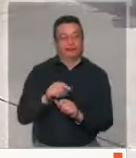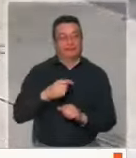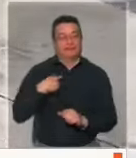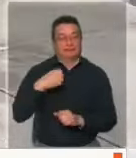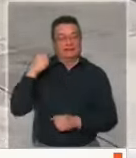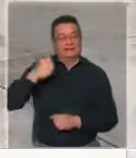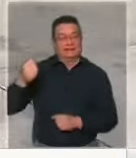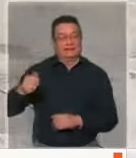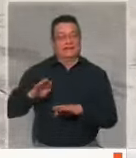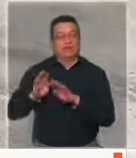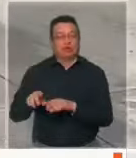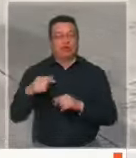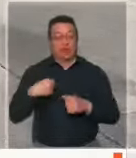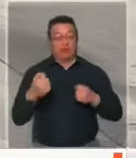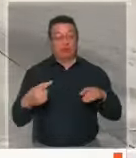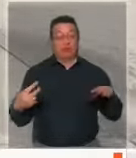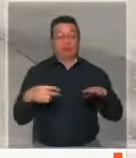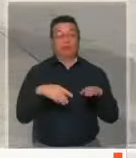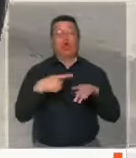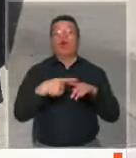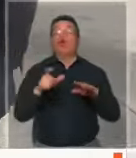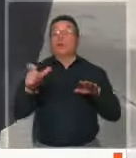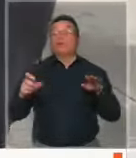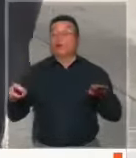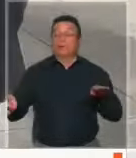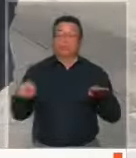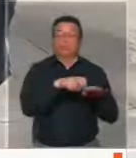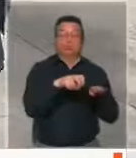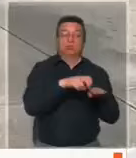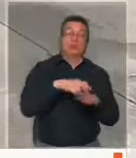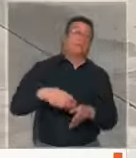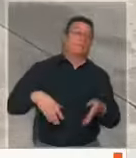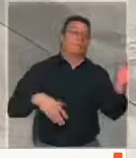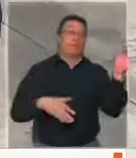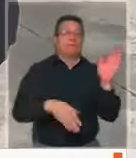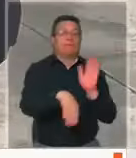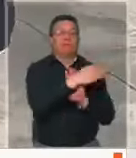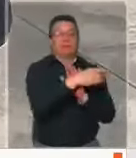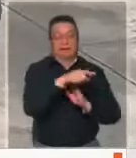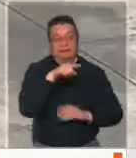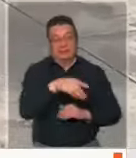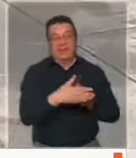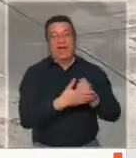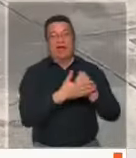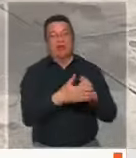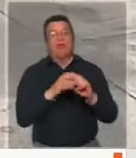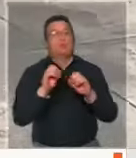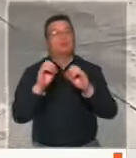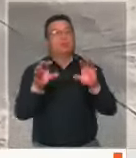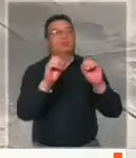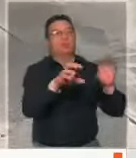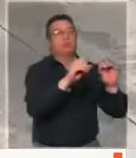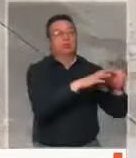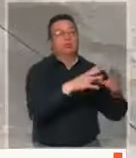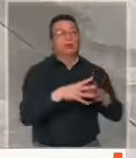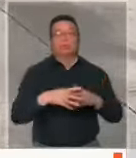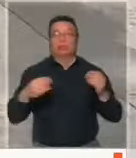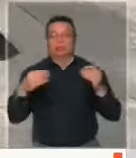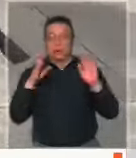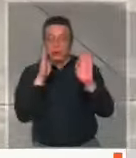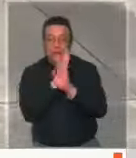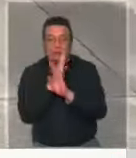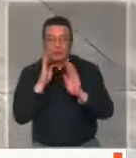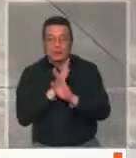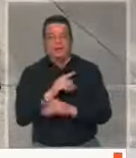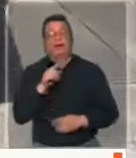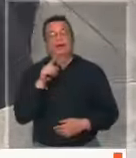posteriormente se habría juntado con alguna de las personas que participaron, claro, y él habría participado en el reparto de alguno de ese,